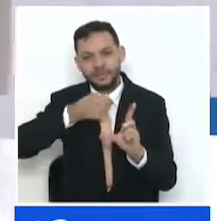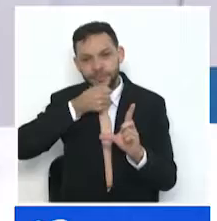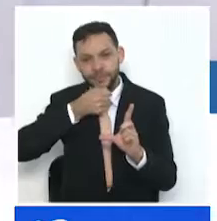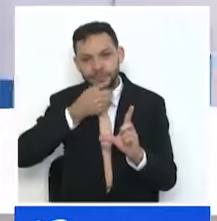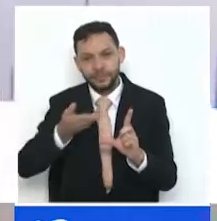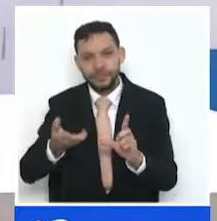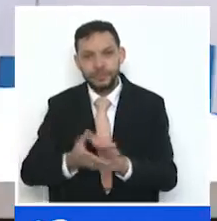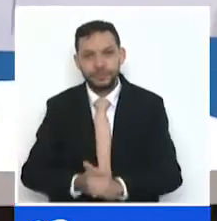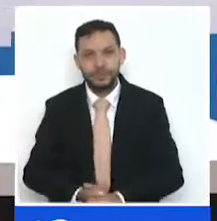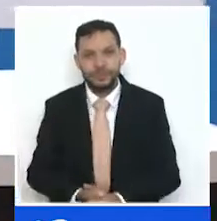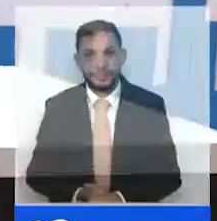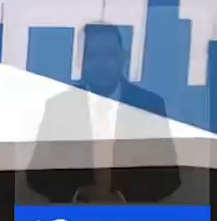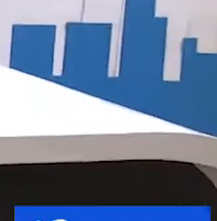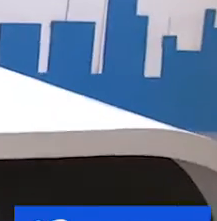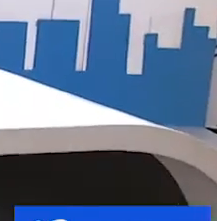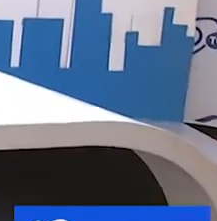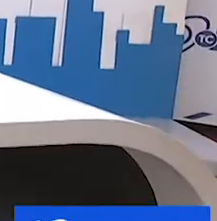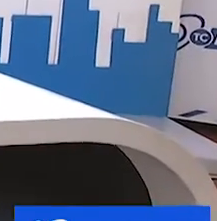Regresamos.